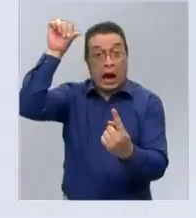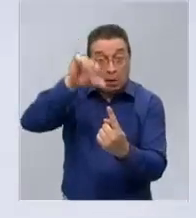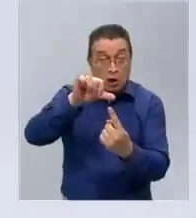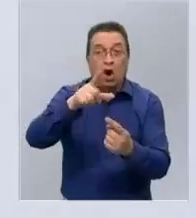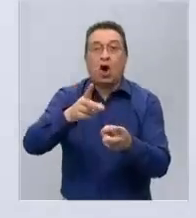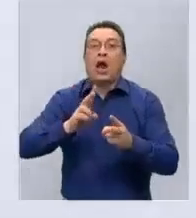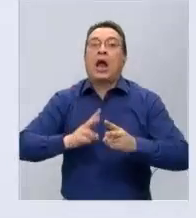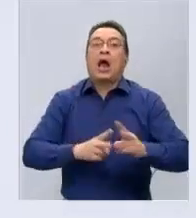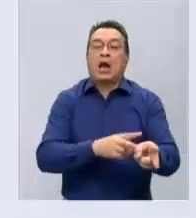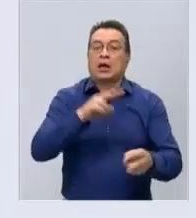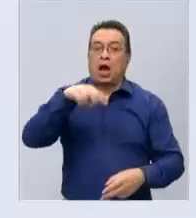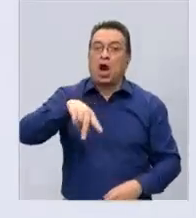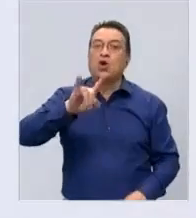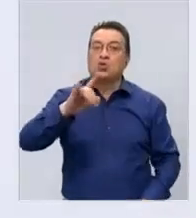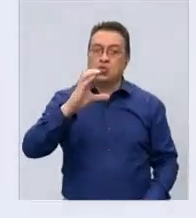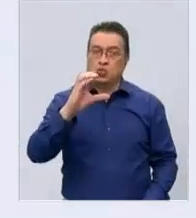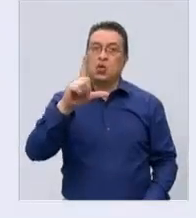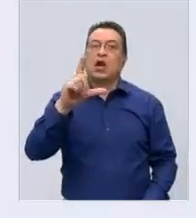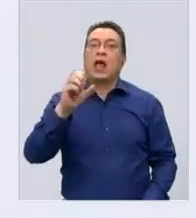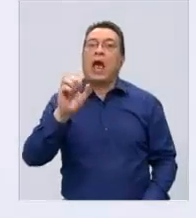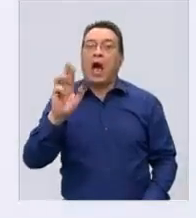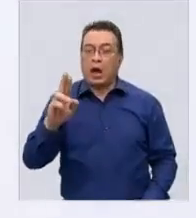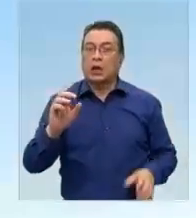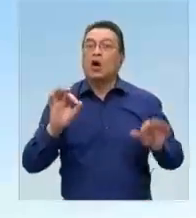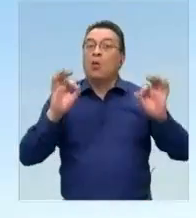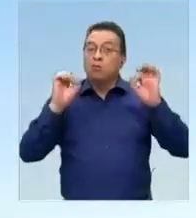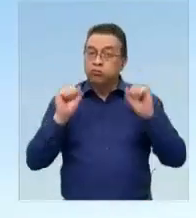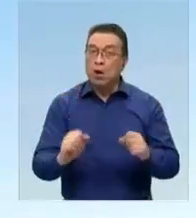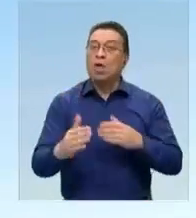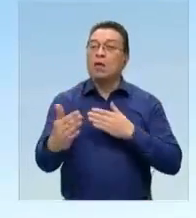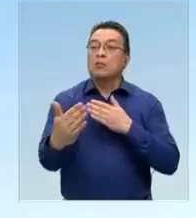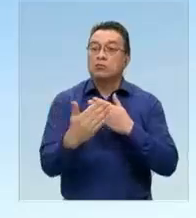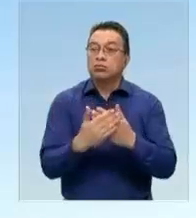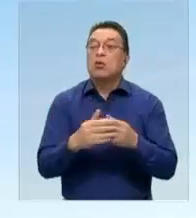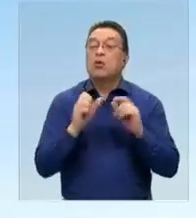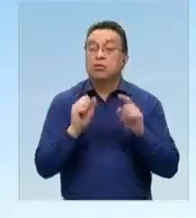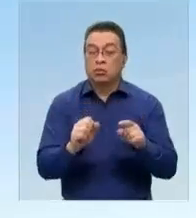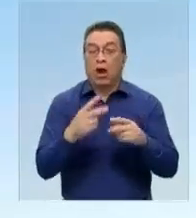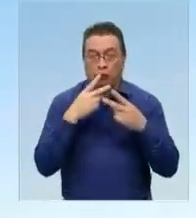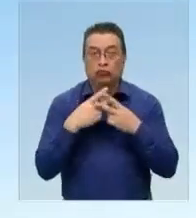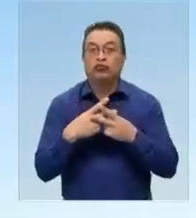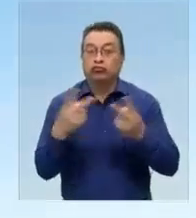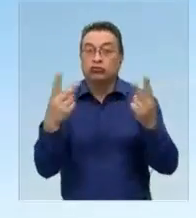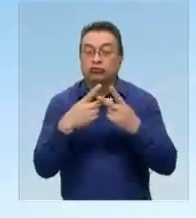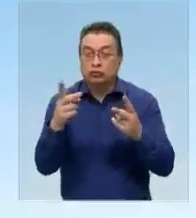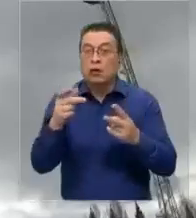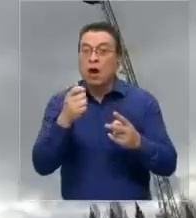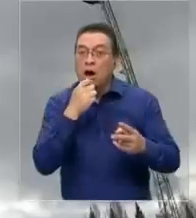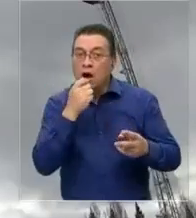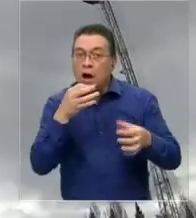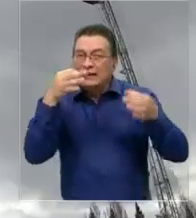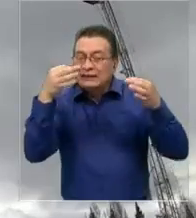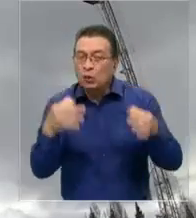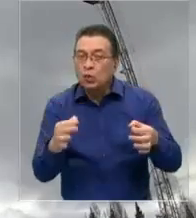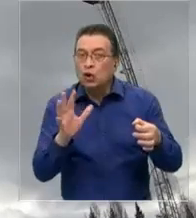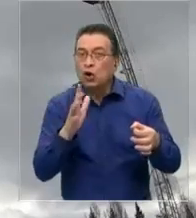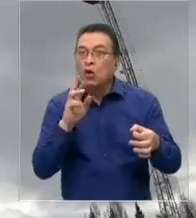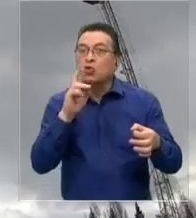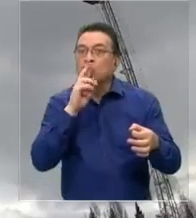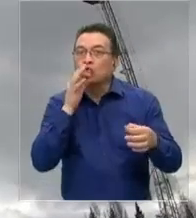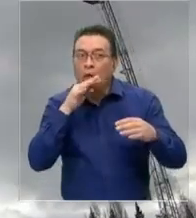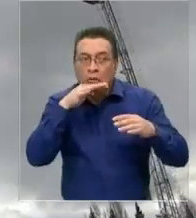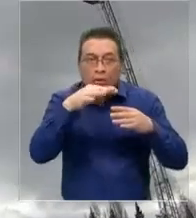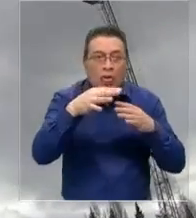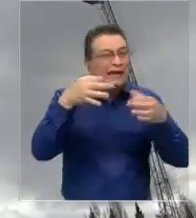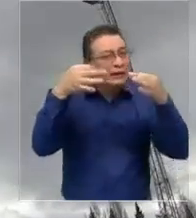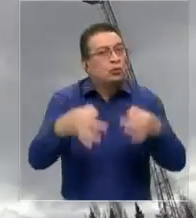nuclear devastadora, una frase de la que no hay certeza porque es atribuida a la cadena Al Jazeera, que a su vez citó a una agencia rusa.